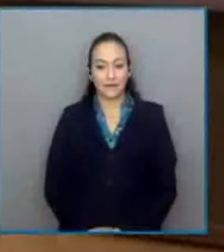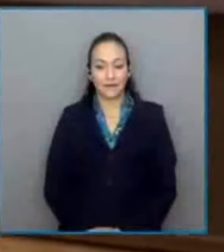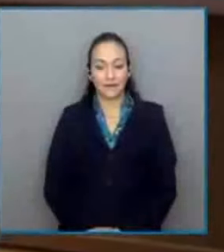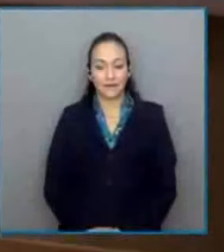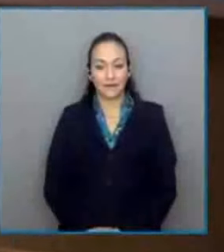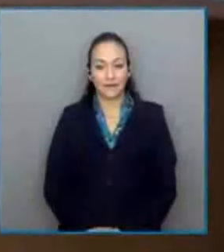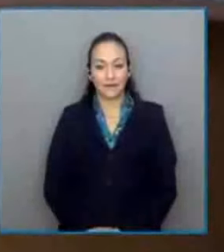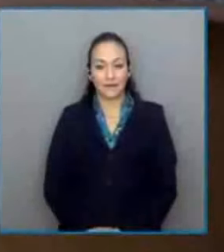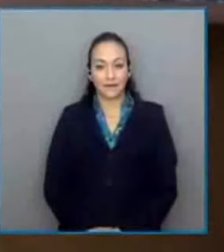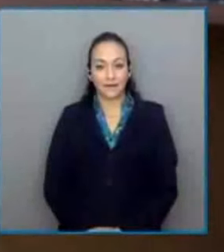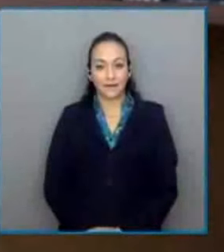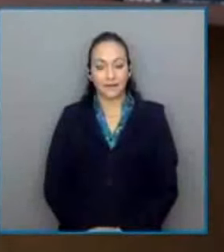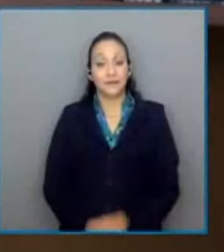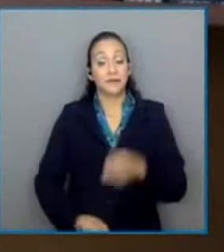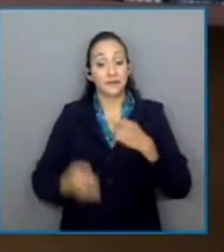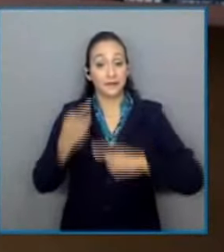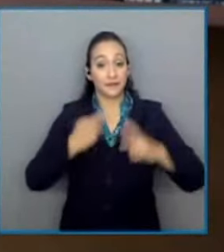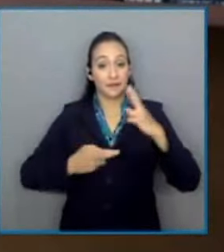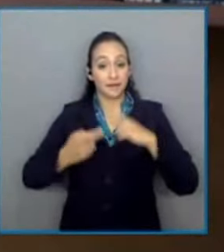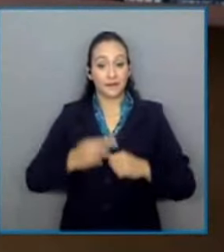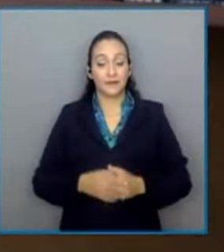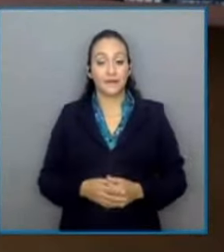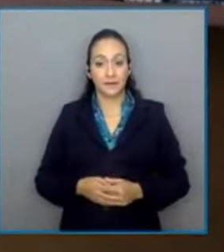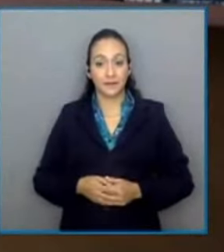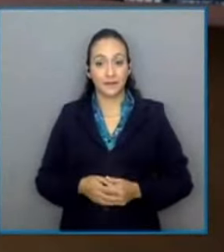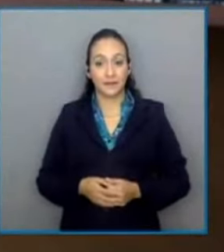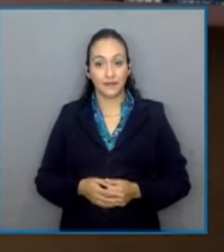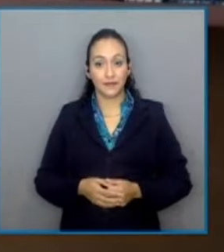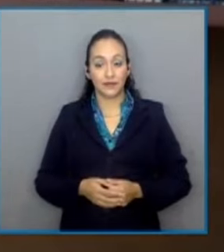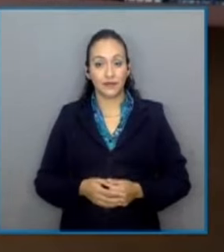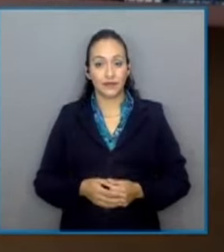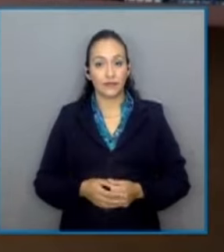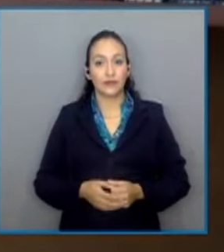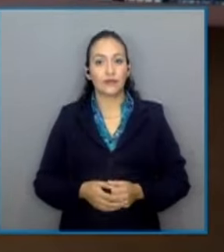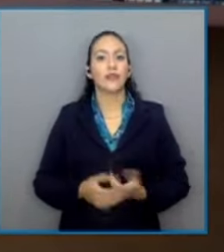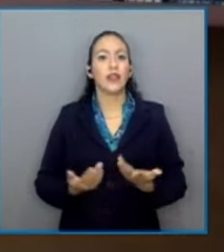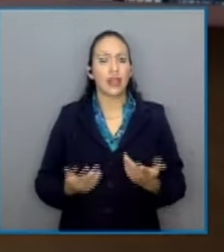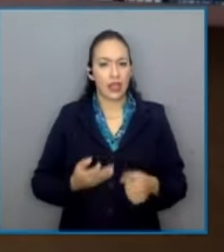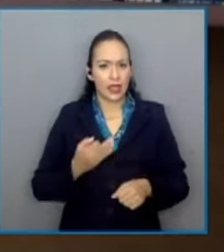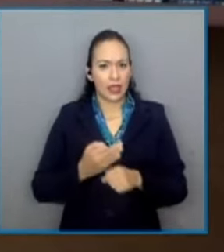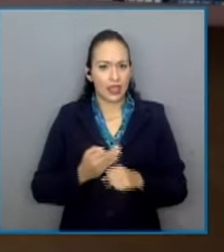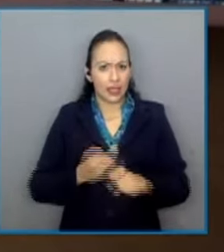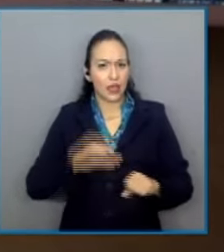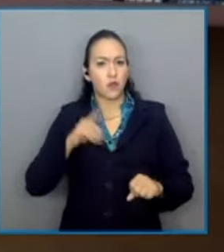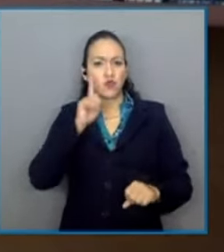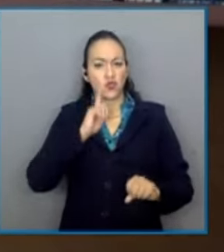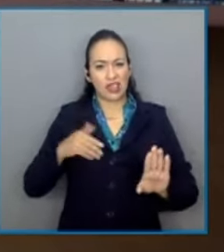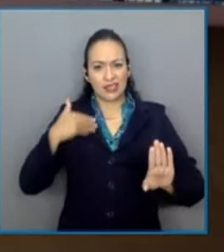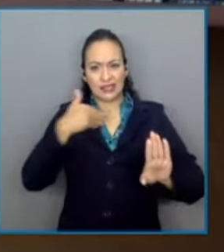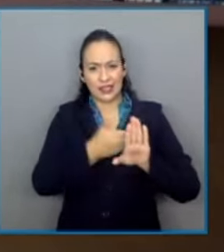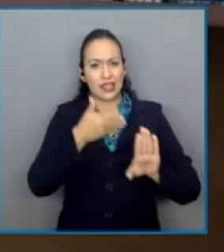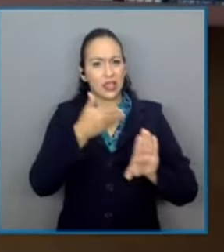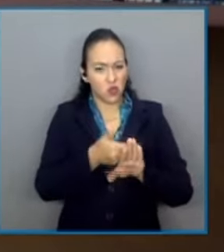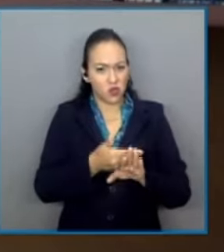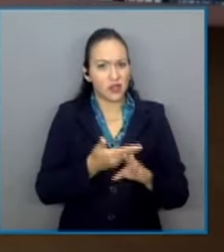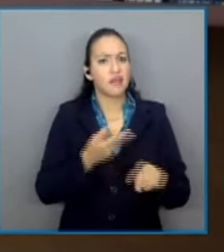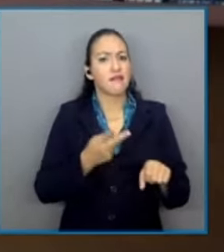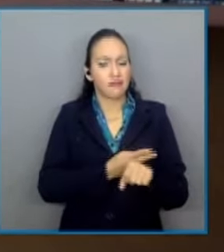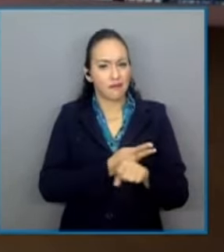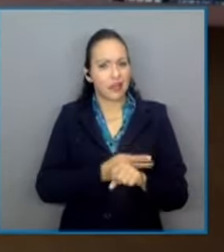Al regresar, asuntos de violencia en contra de las mujeres deben juzgarse con perspectiva de género.